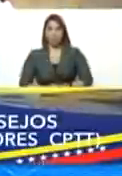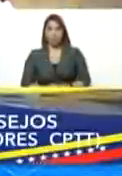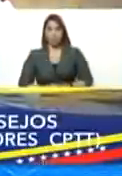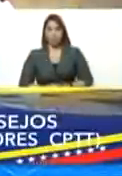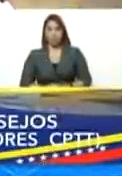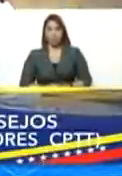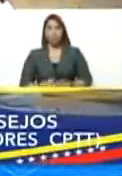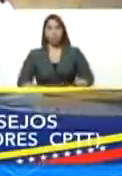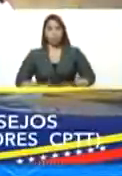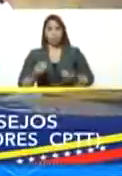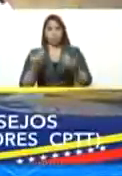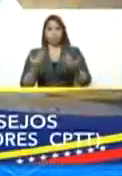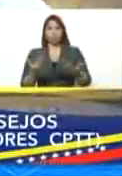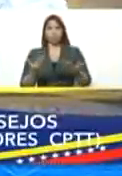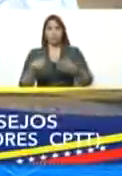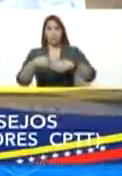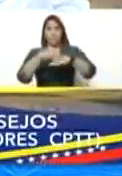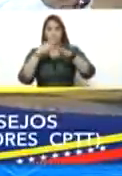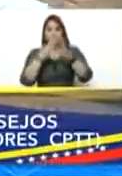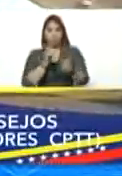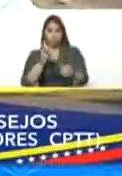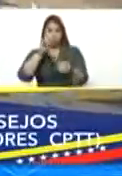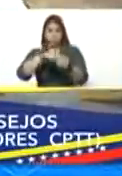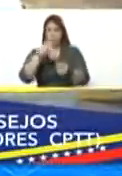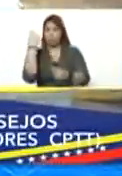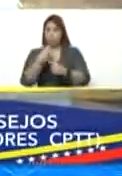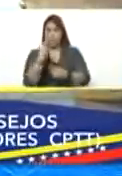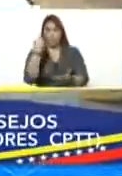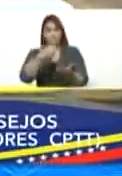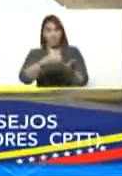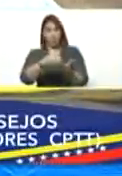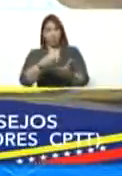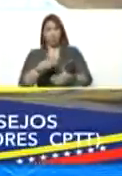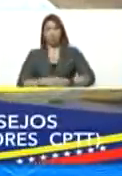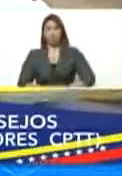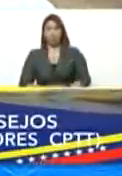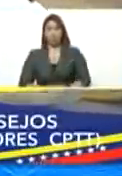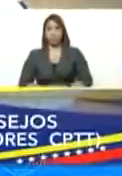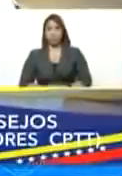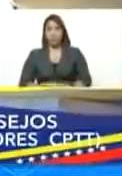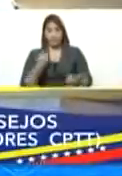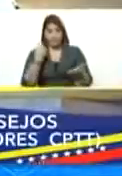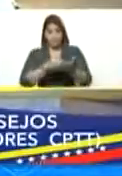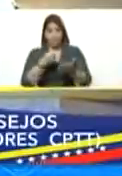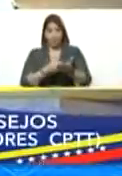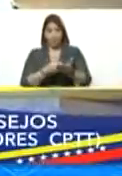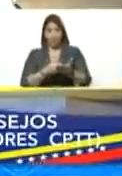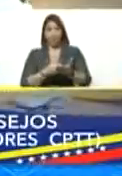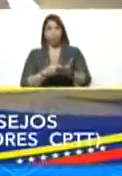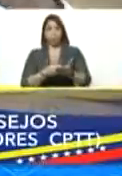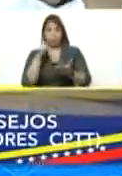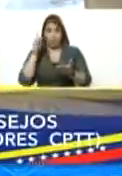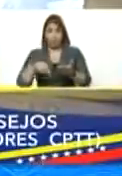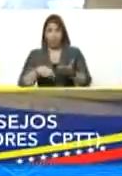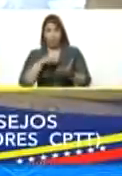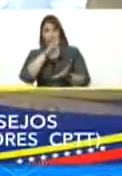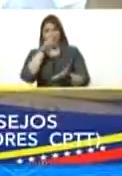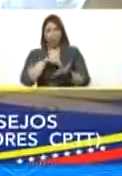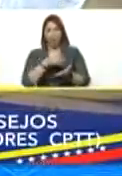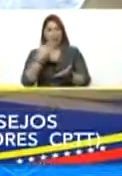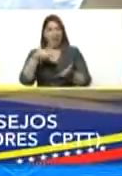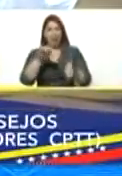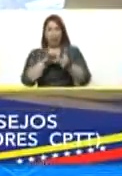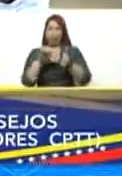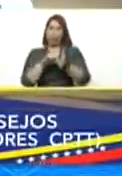a tu Ministerio de Adscripción lo que tienes que aportar. Le aportas al POTE Nacional. ¿Y para dónde va